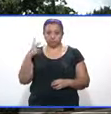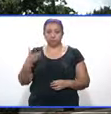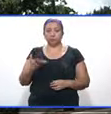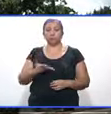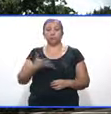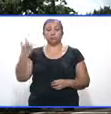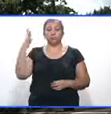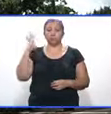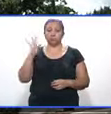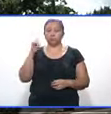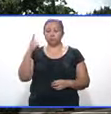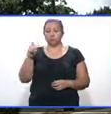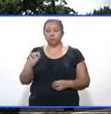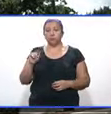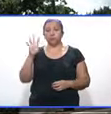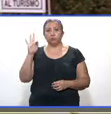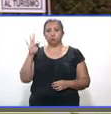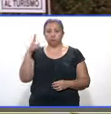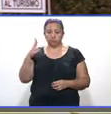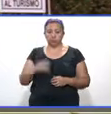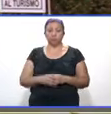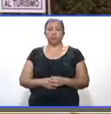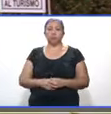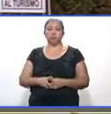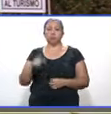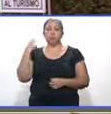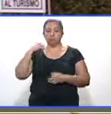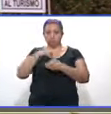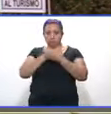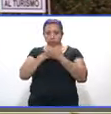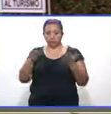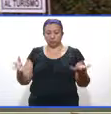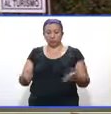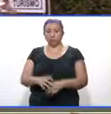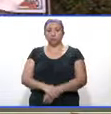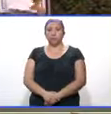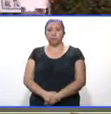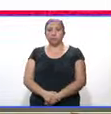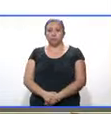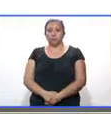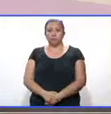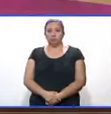alcanzó 41.42 puntos. Tele Yucatán te informa.